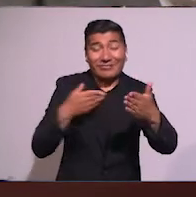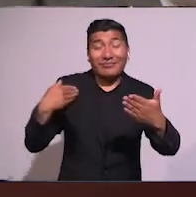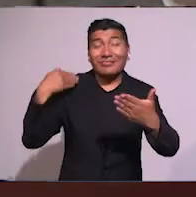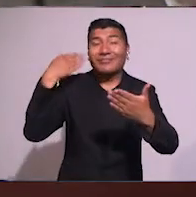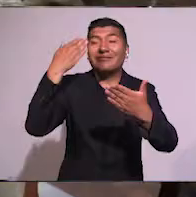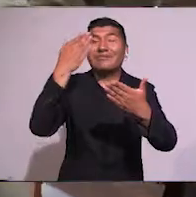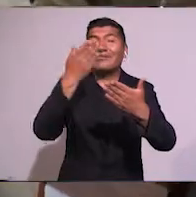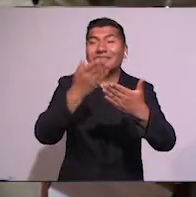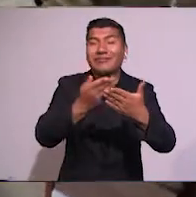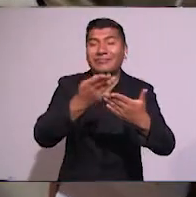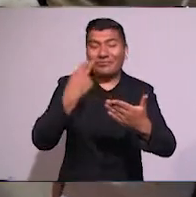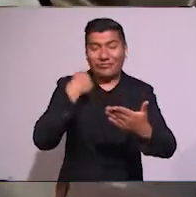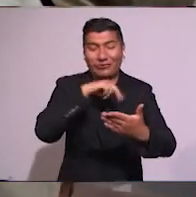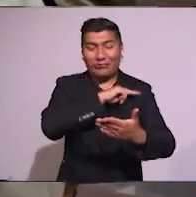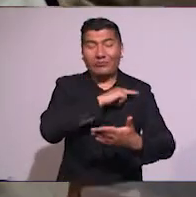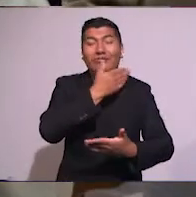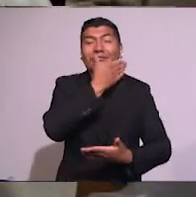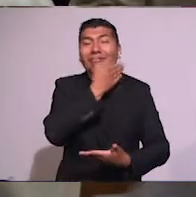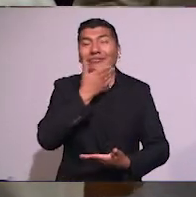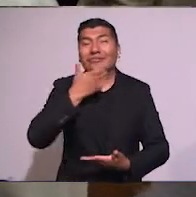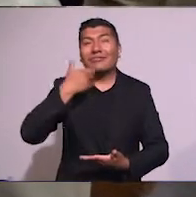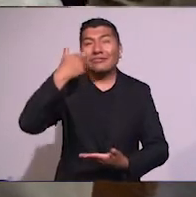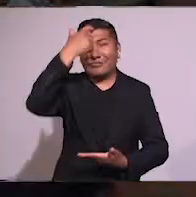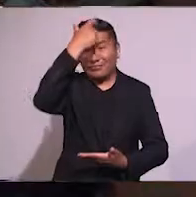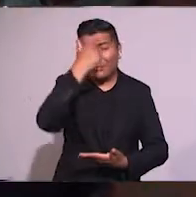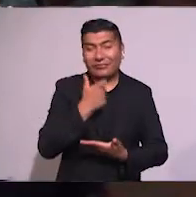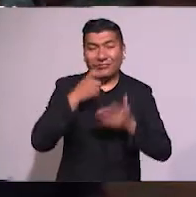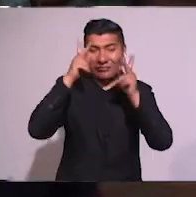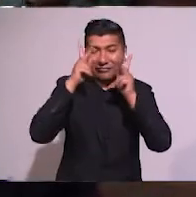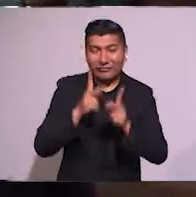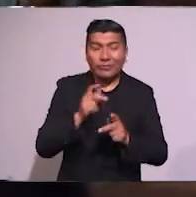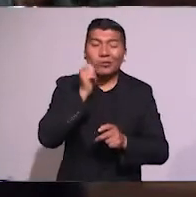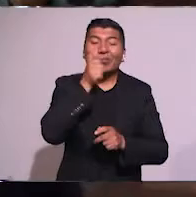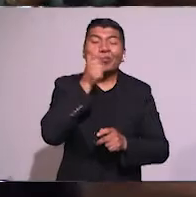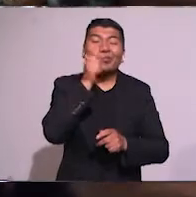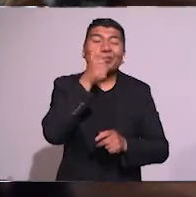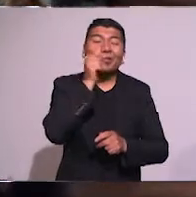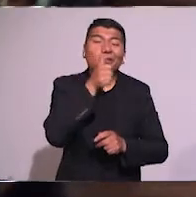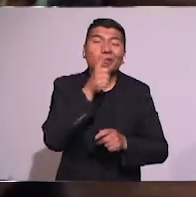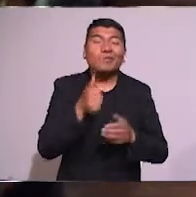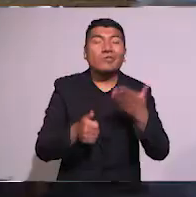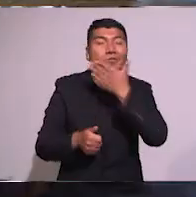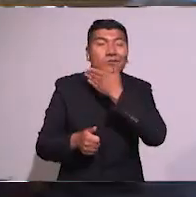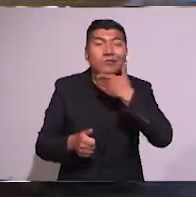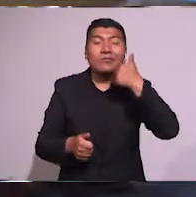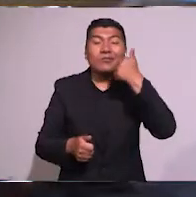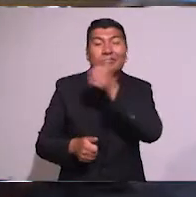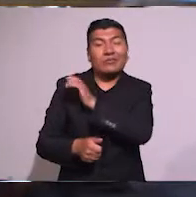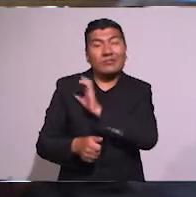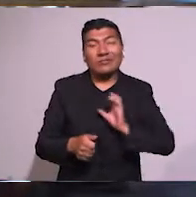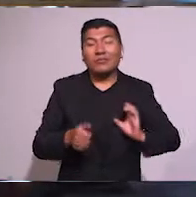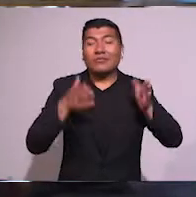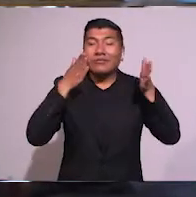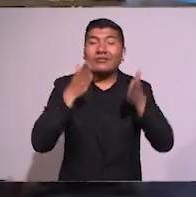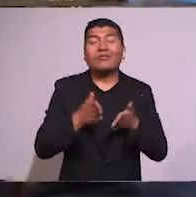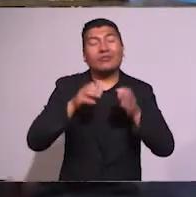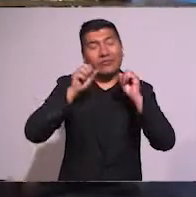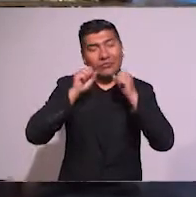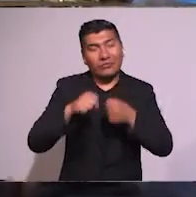ser las mejores personas que podamos ser, por llegar a ser los mejores cristianos que podamos